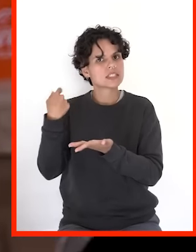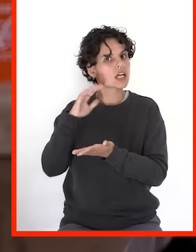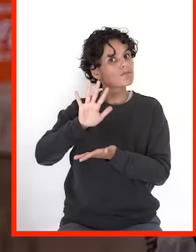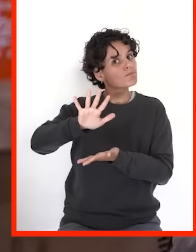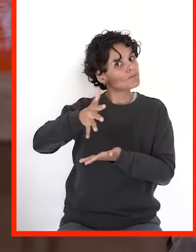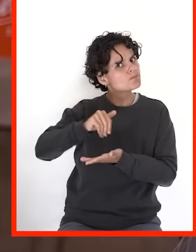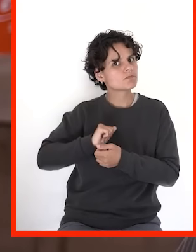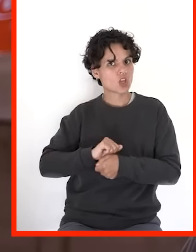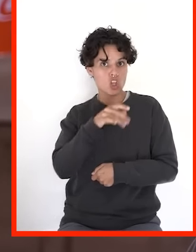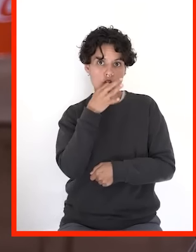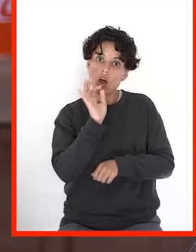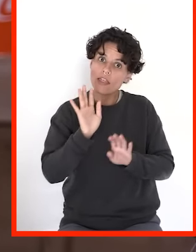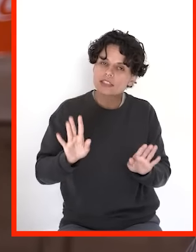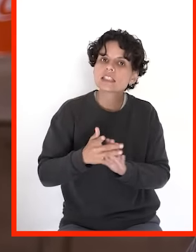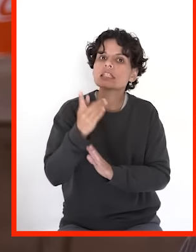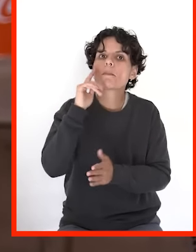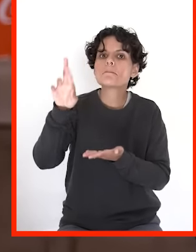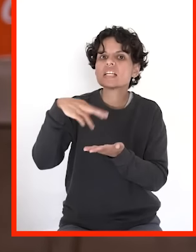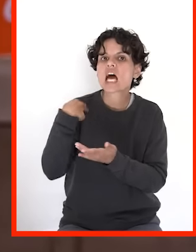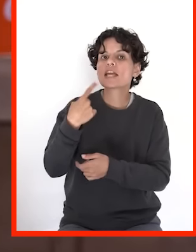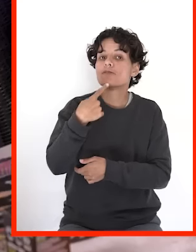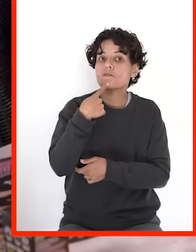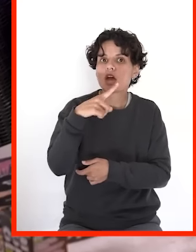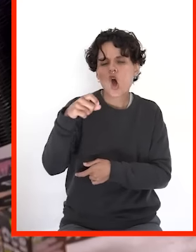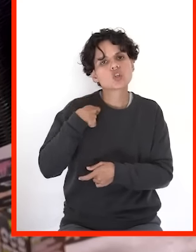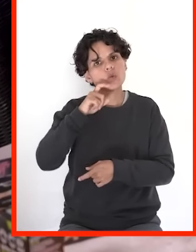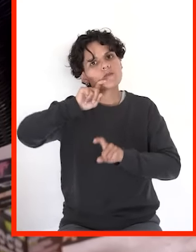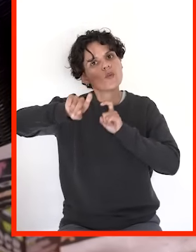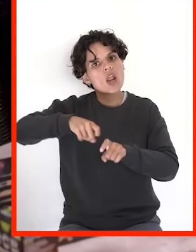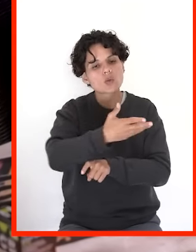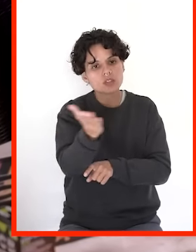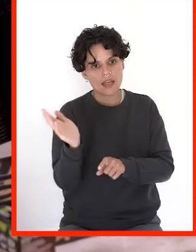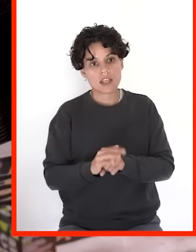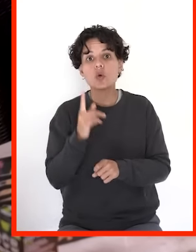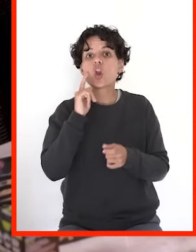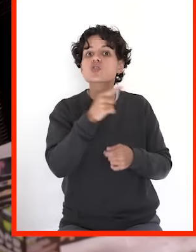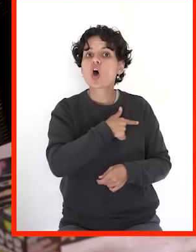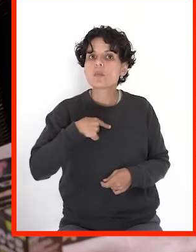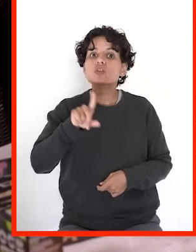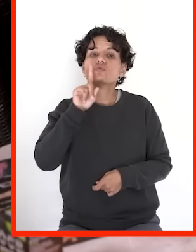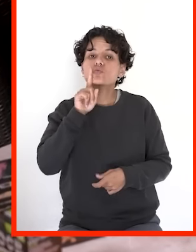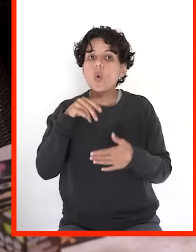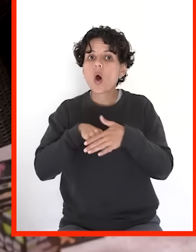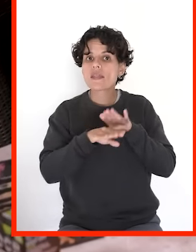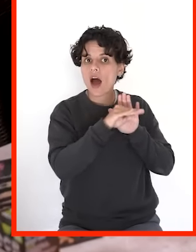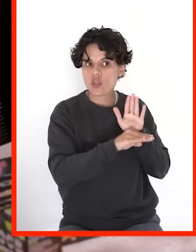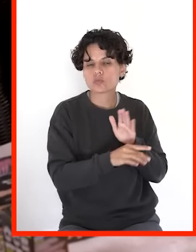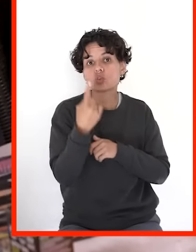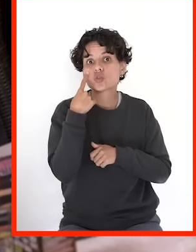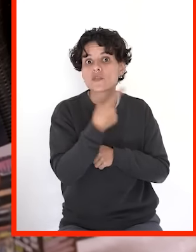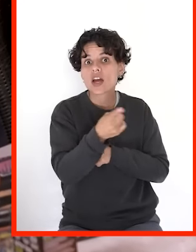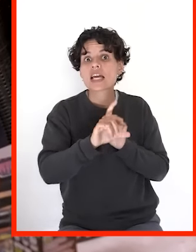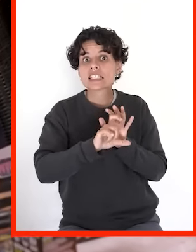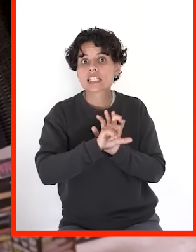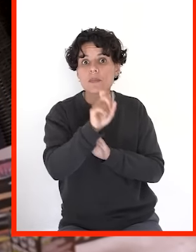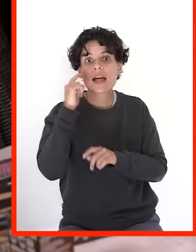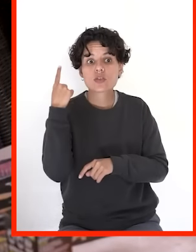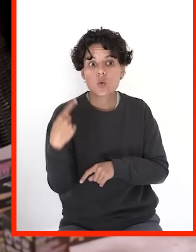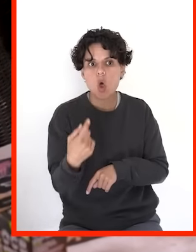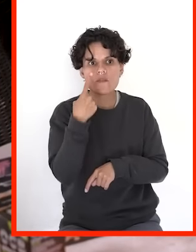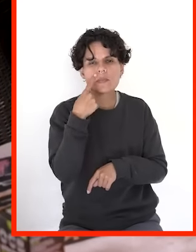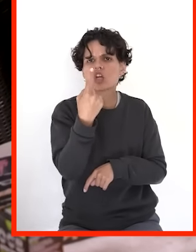decir que si siguen mandando esos mensajes feos, los vamos a funar. Porque tenemos los nombres y todo, porque... Si vimos alguna vez Instagram de la Rulito que estaba